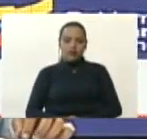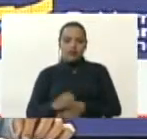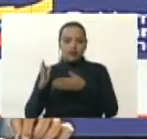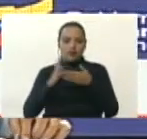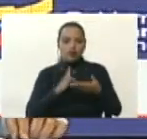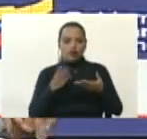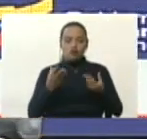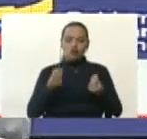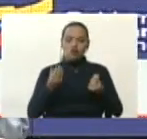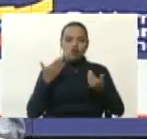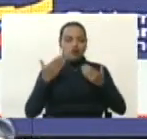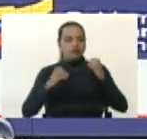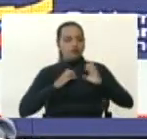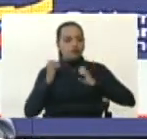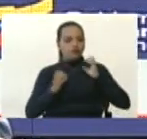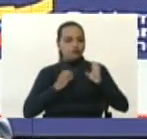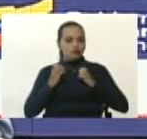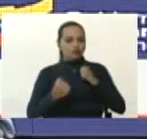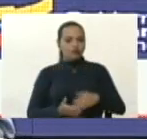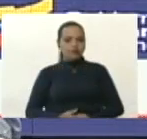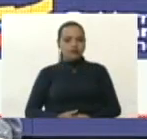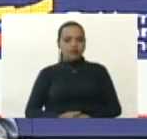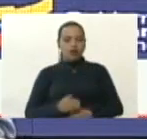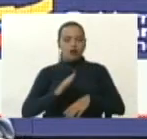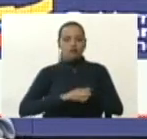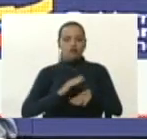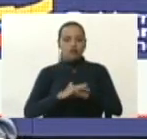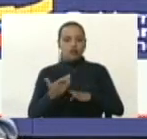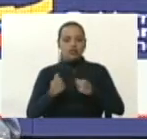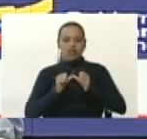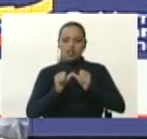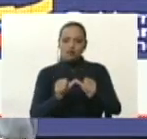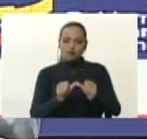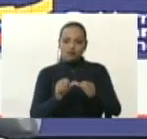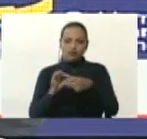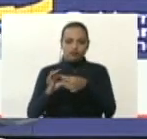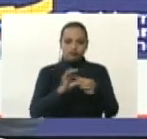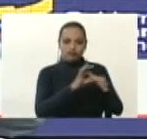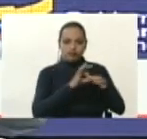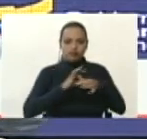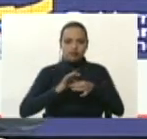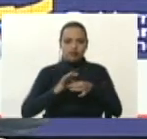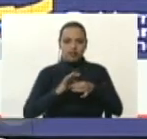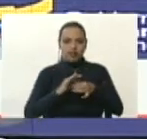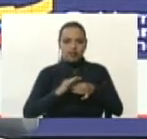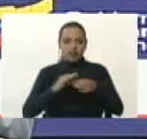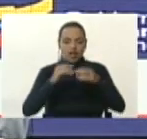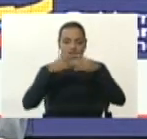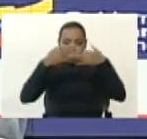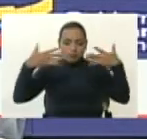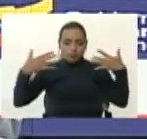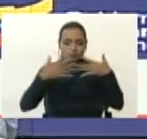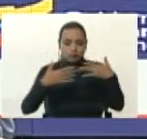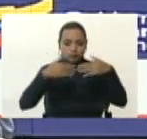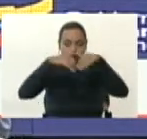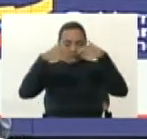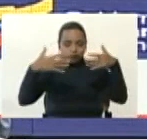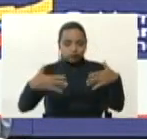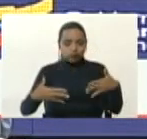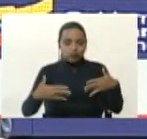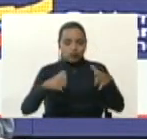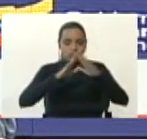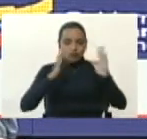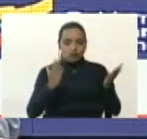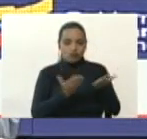mucha motivación, porque bueno, seguimos consolidando el mapa geopolítico mundial de